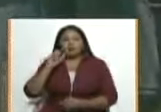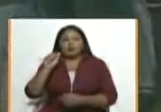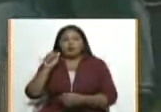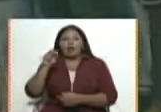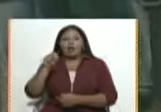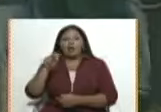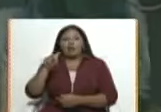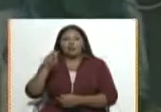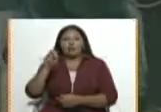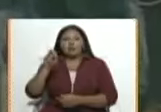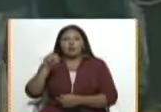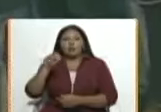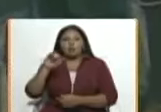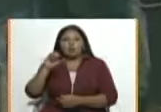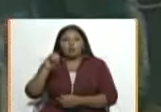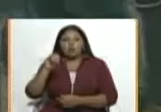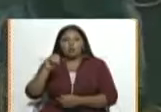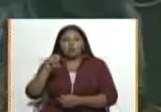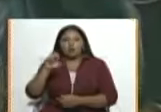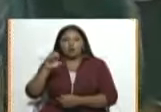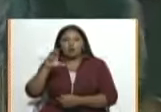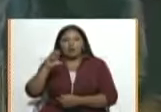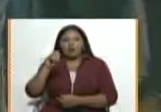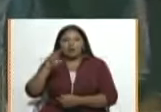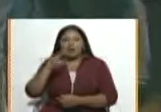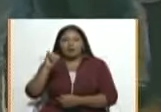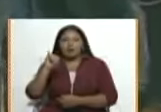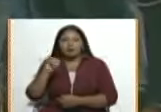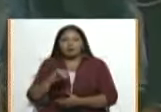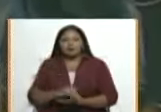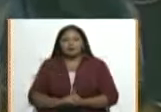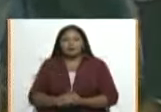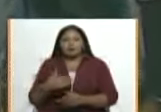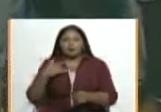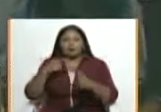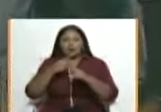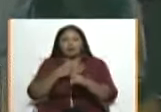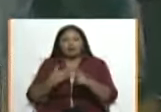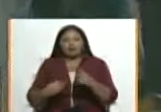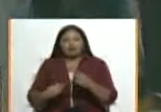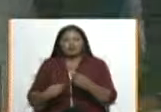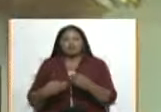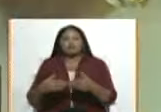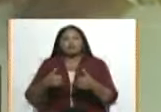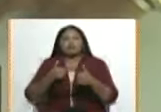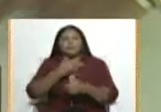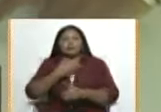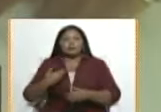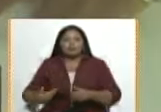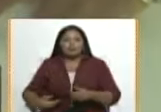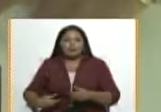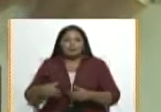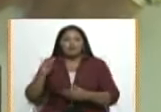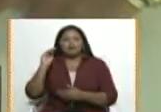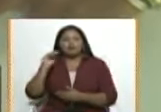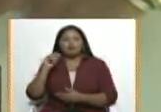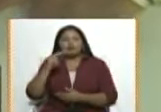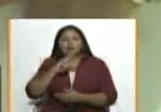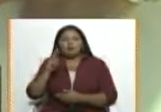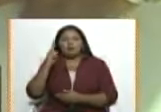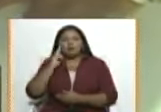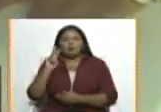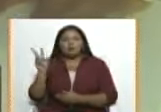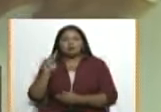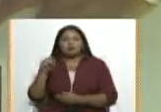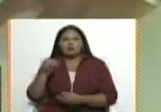Ecarri en el cargo como para optar a presidente o presidenta de la República Bolivariana de Venezuela en estas